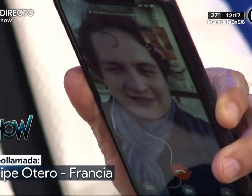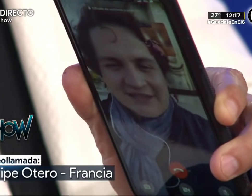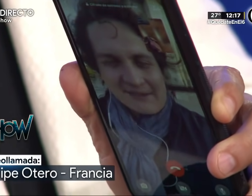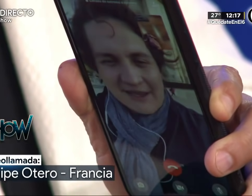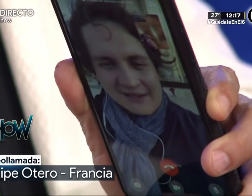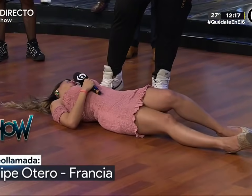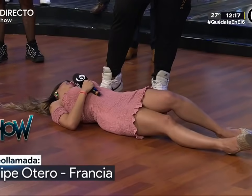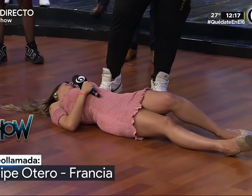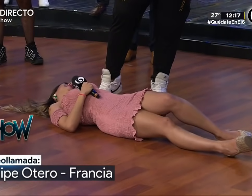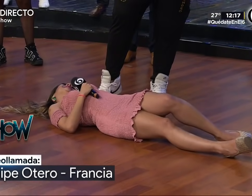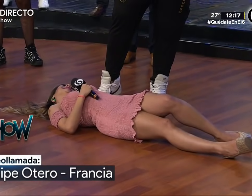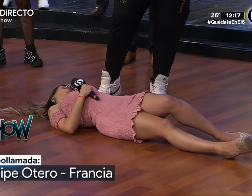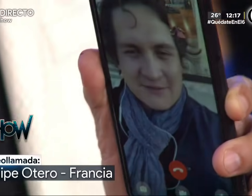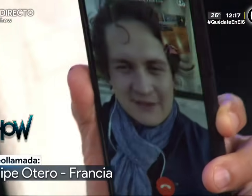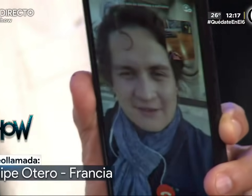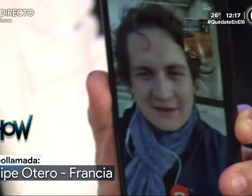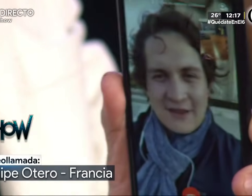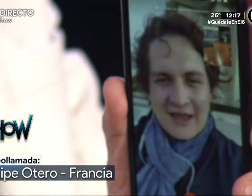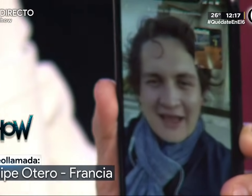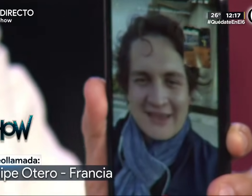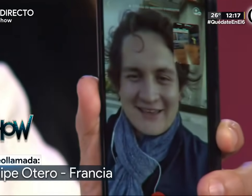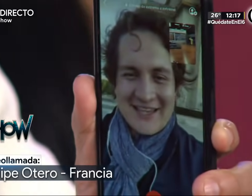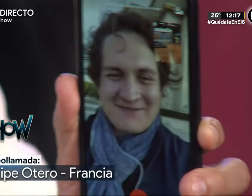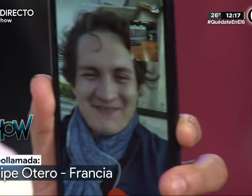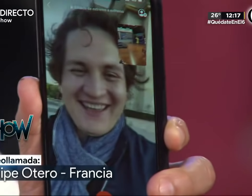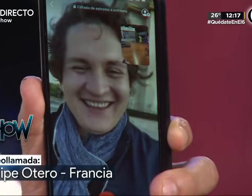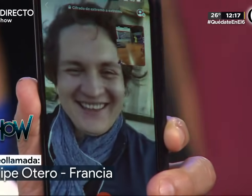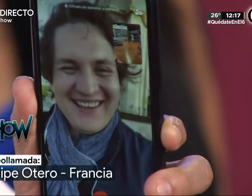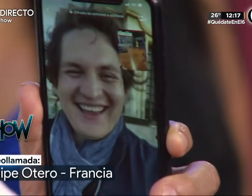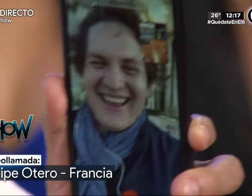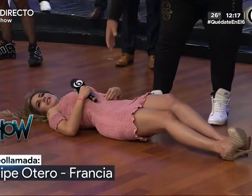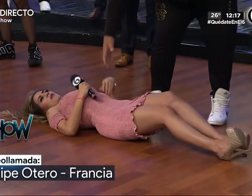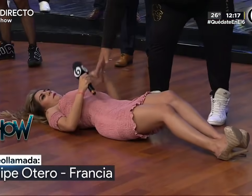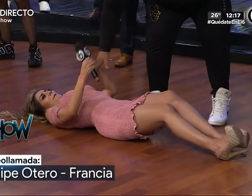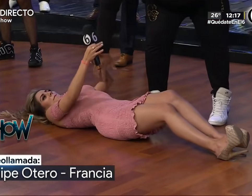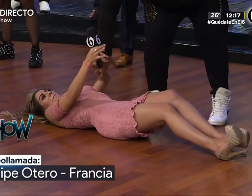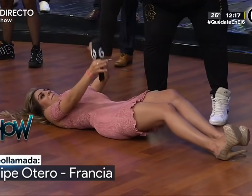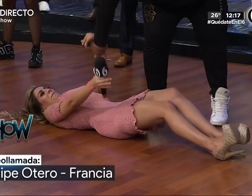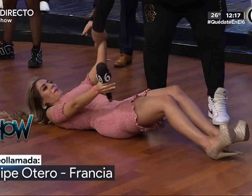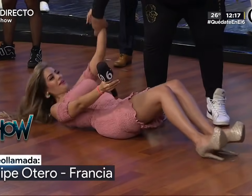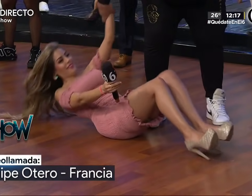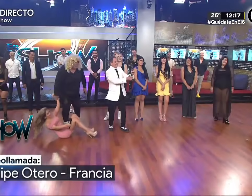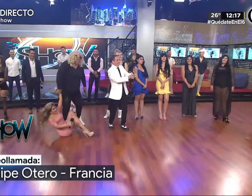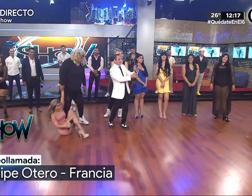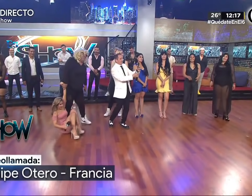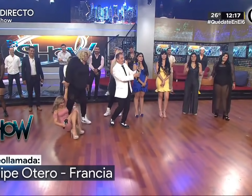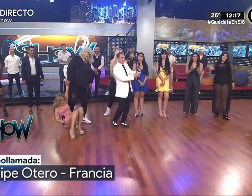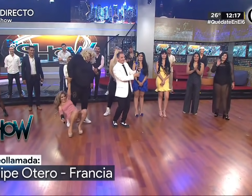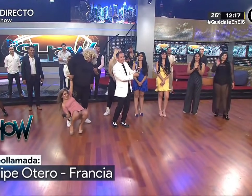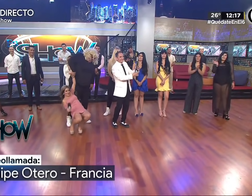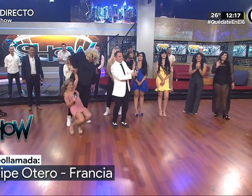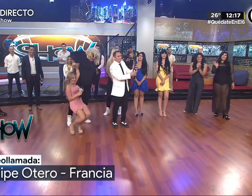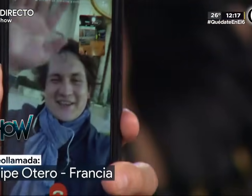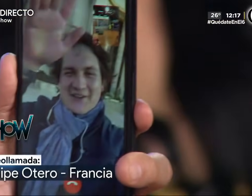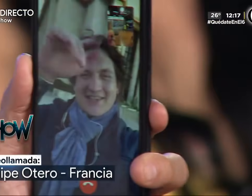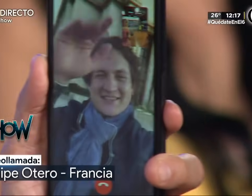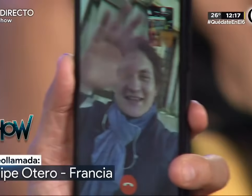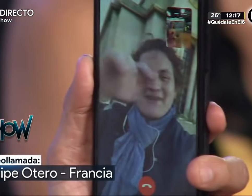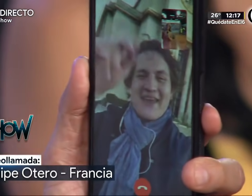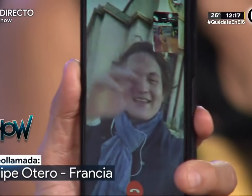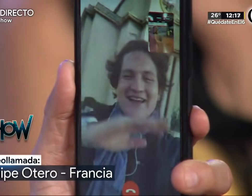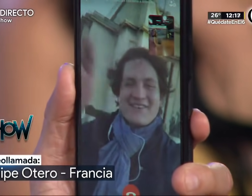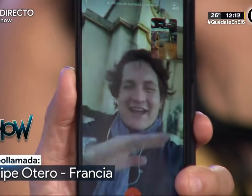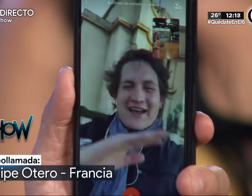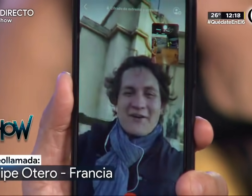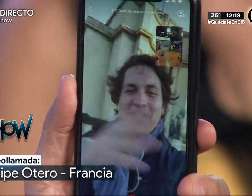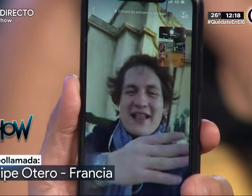No te me desmayes, Datsy. Desmáyate aquí conmigo, más bien. Aquí te espero. Felipe, gracias. Un aquí abrazo. Te espero. Ándale, chicos. Que